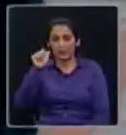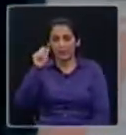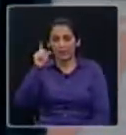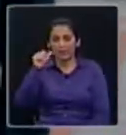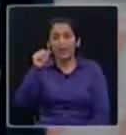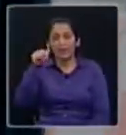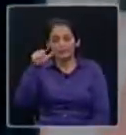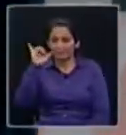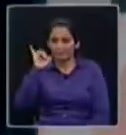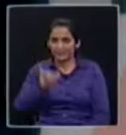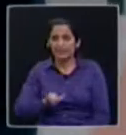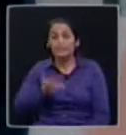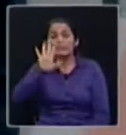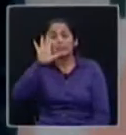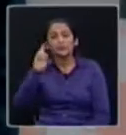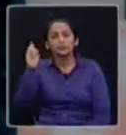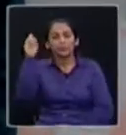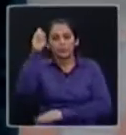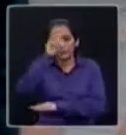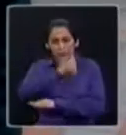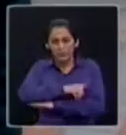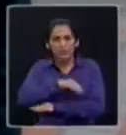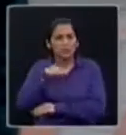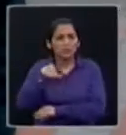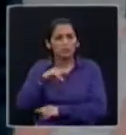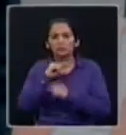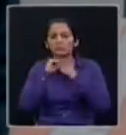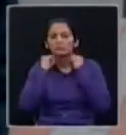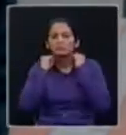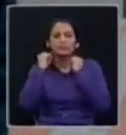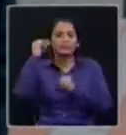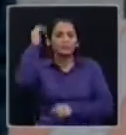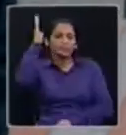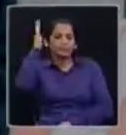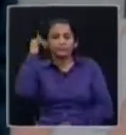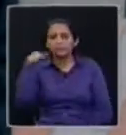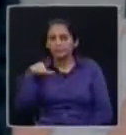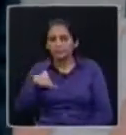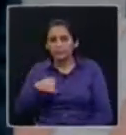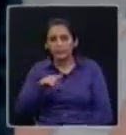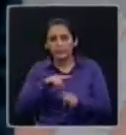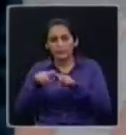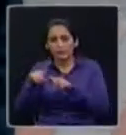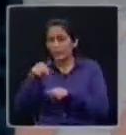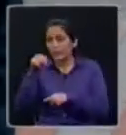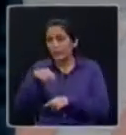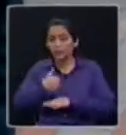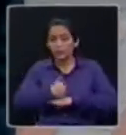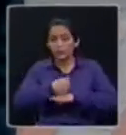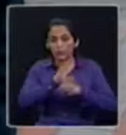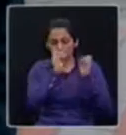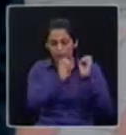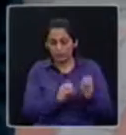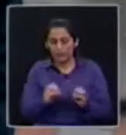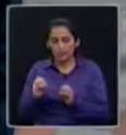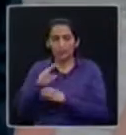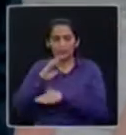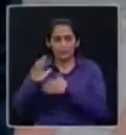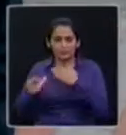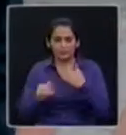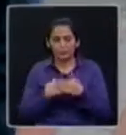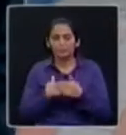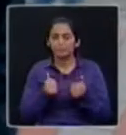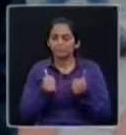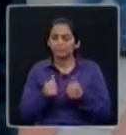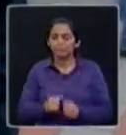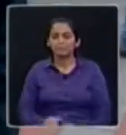5 días, donde se desarrollarán varias eucaristías y toda la organización y el plan de contingencia prácticamente está listo. Esto lo anuncia